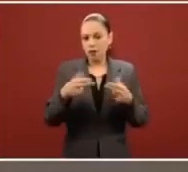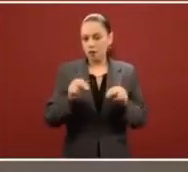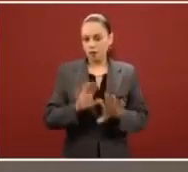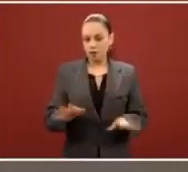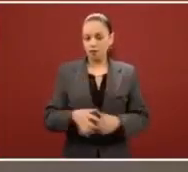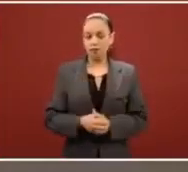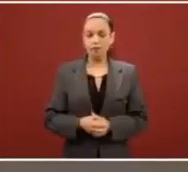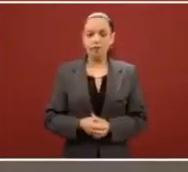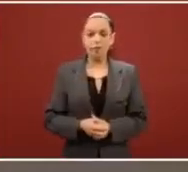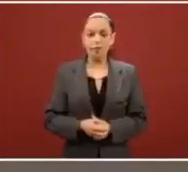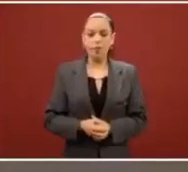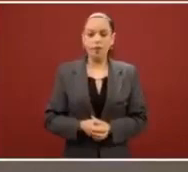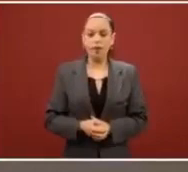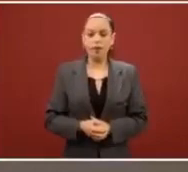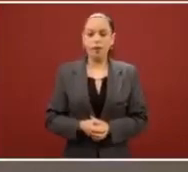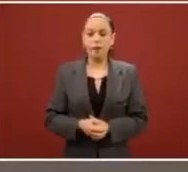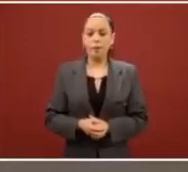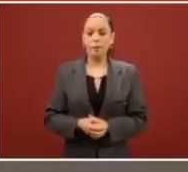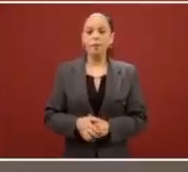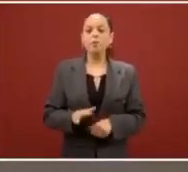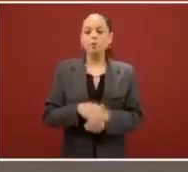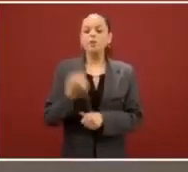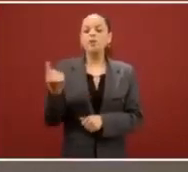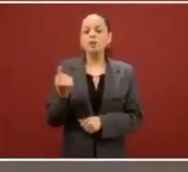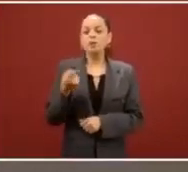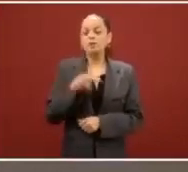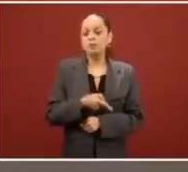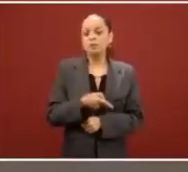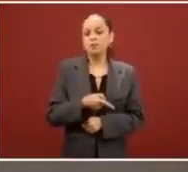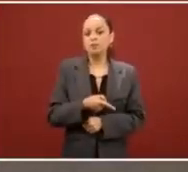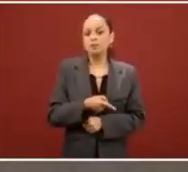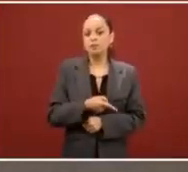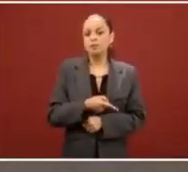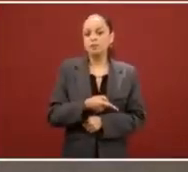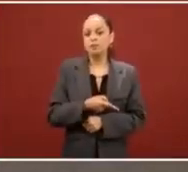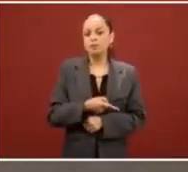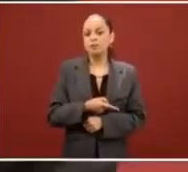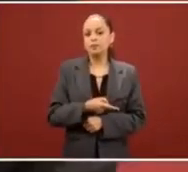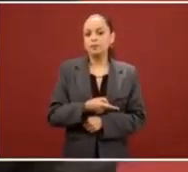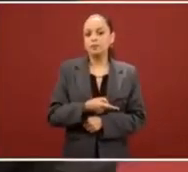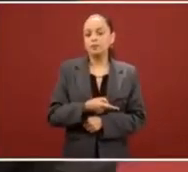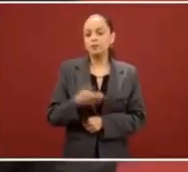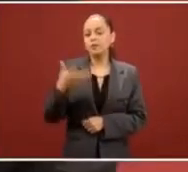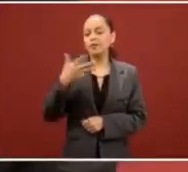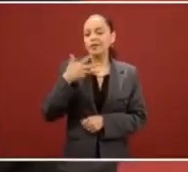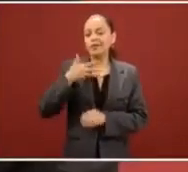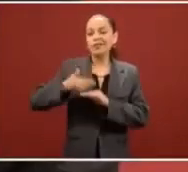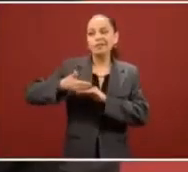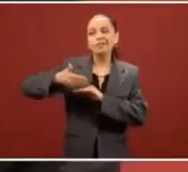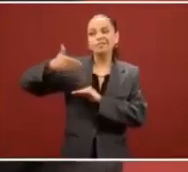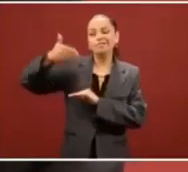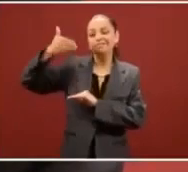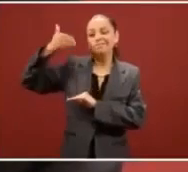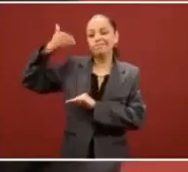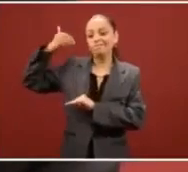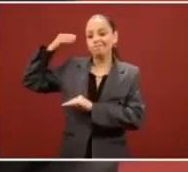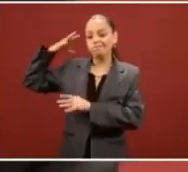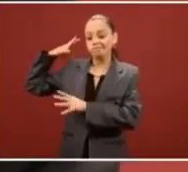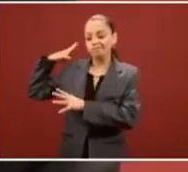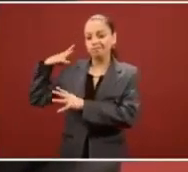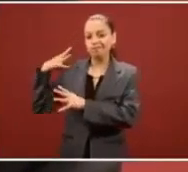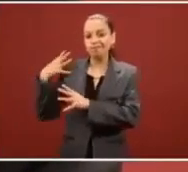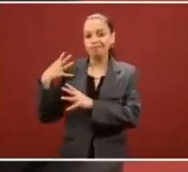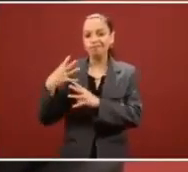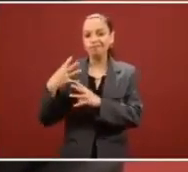por lo general se trata de asuntos que vienen de tiempo atrás, que no se atendían.